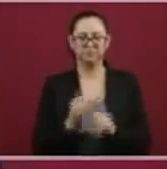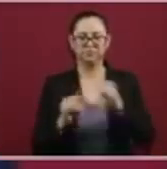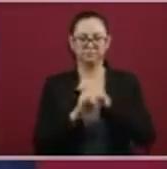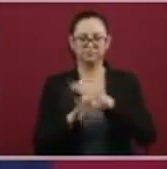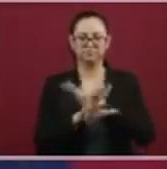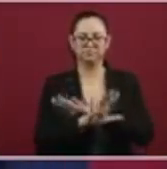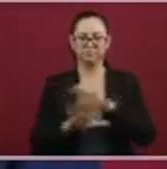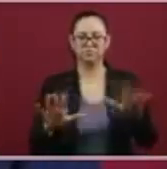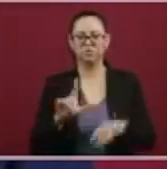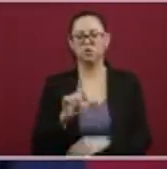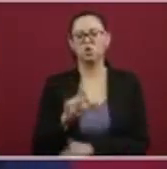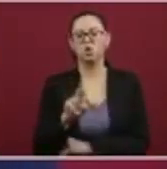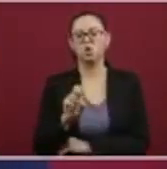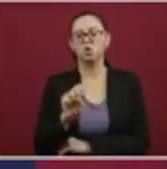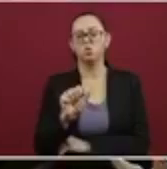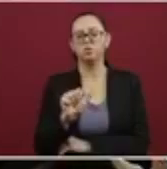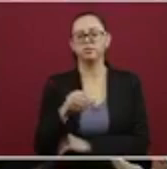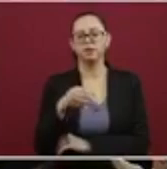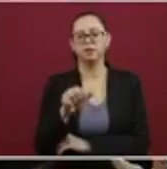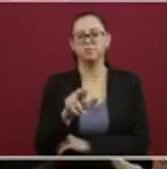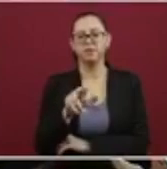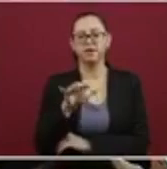María Albores, secretaria del Trabajo,